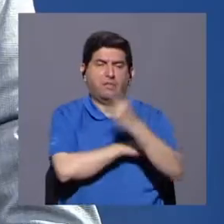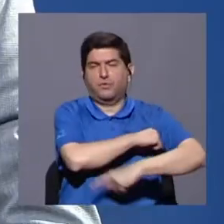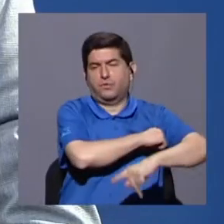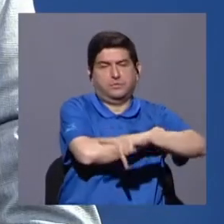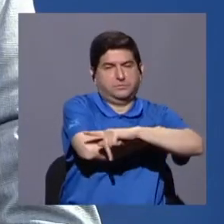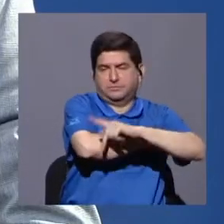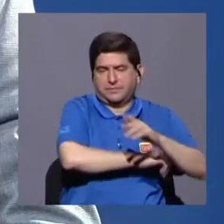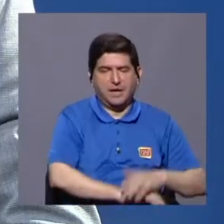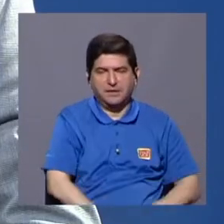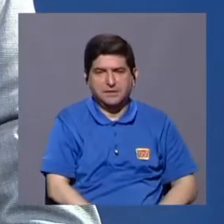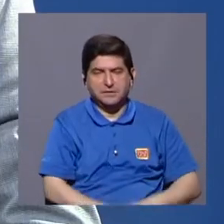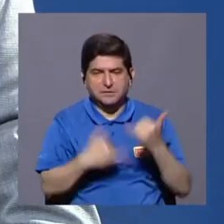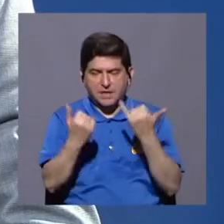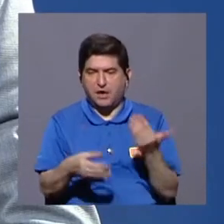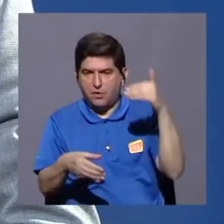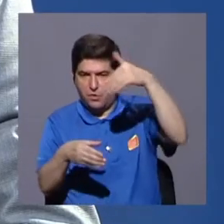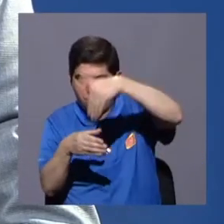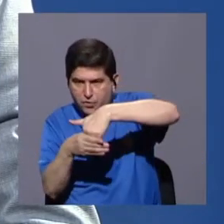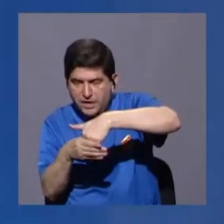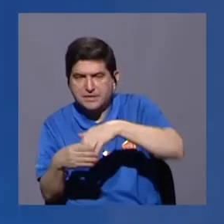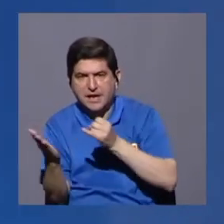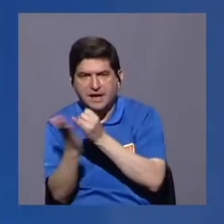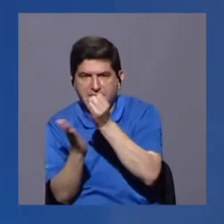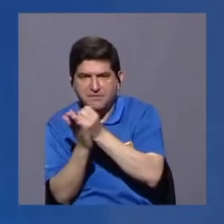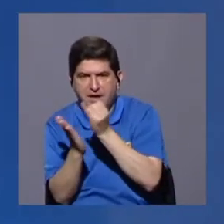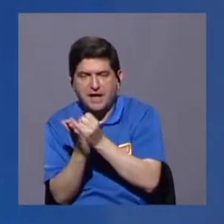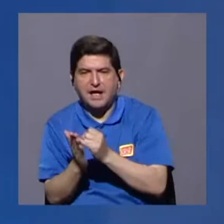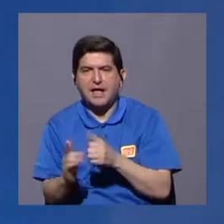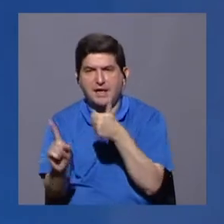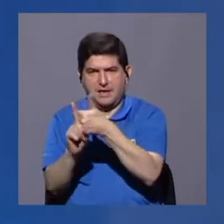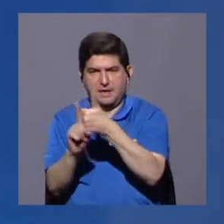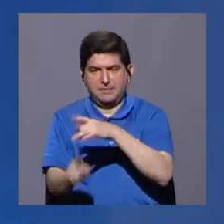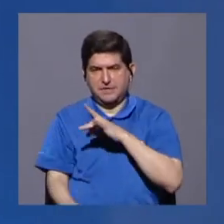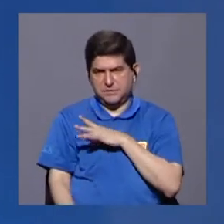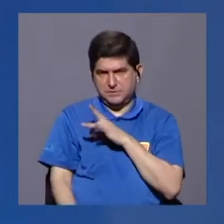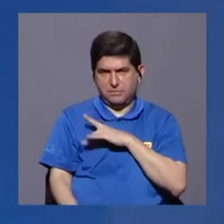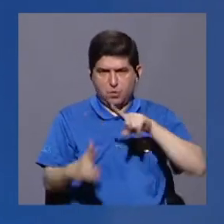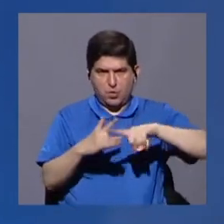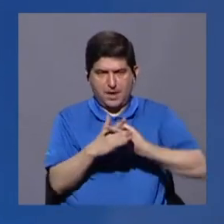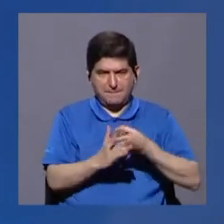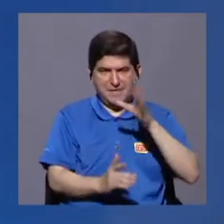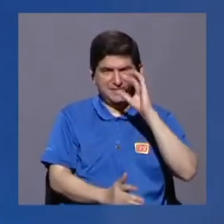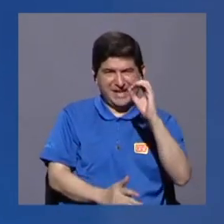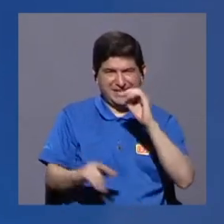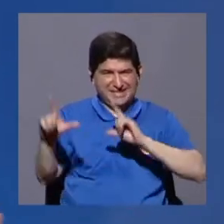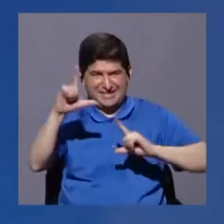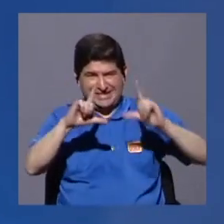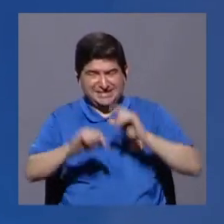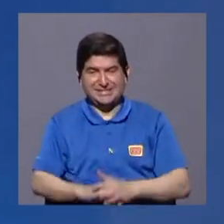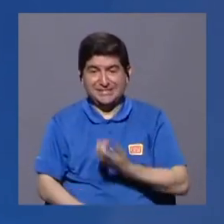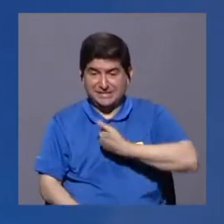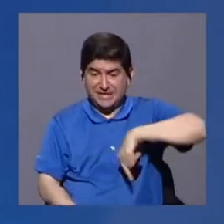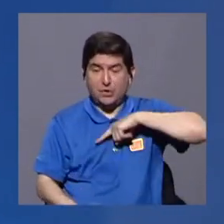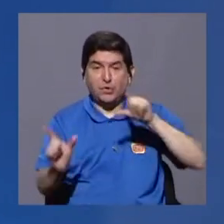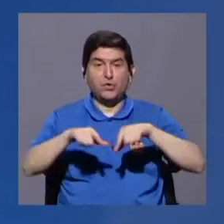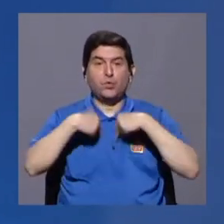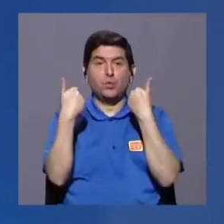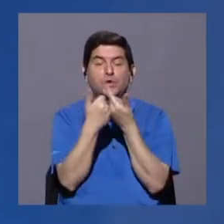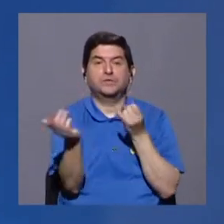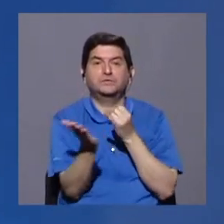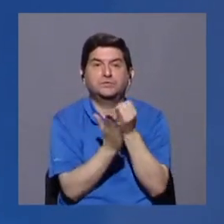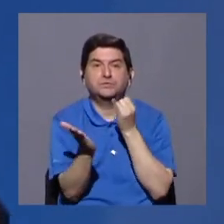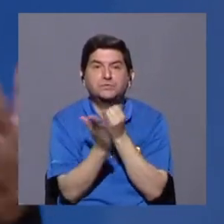e incorporarse a la investigación en chile y empezar de cero el laboratorio nosotros como grupo de investigación